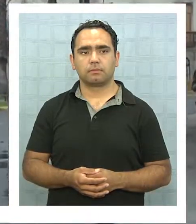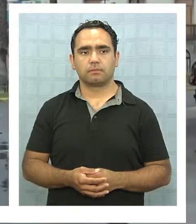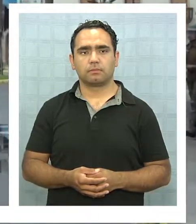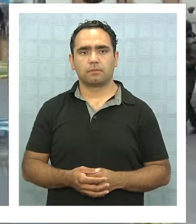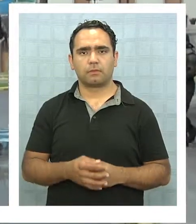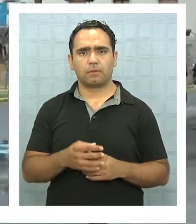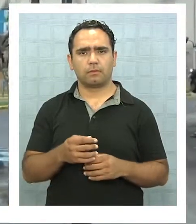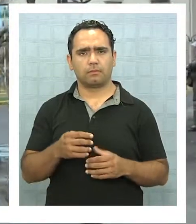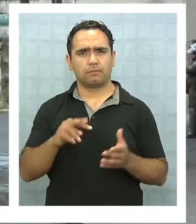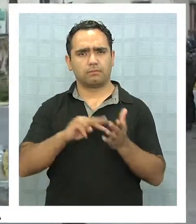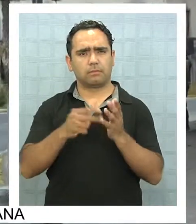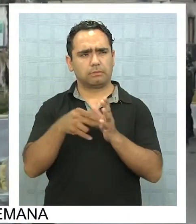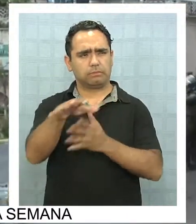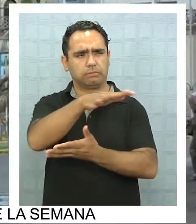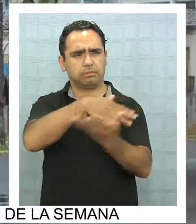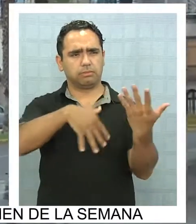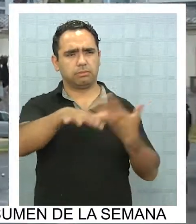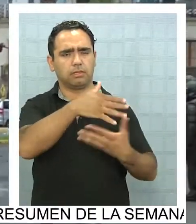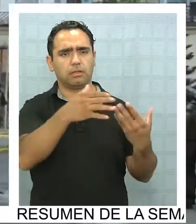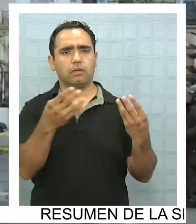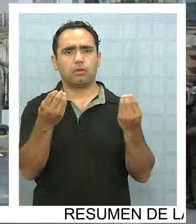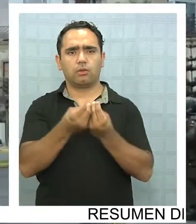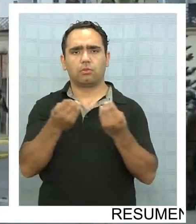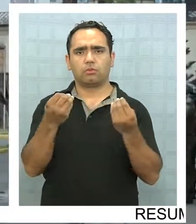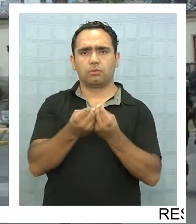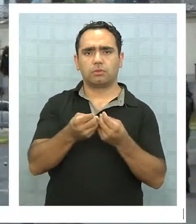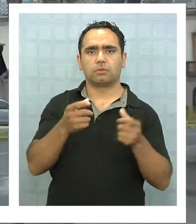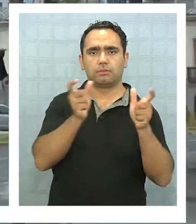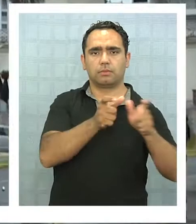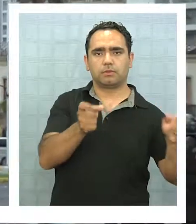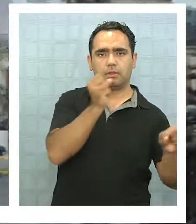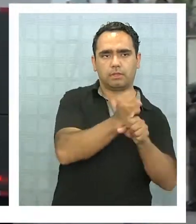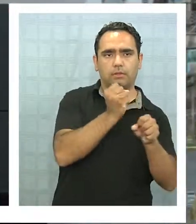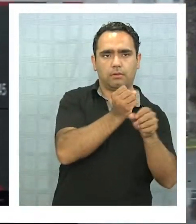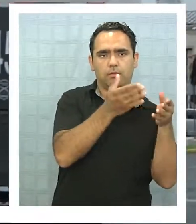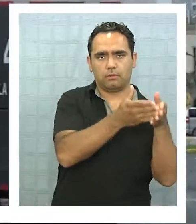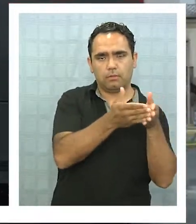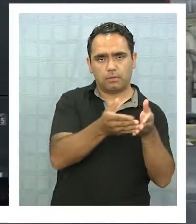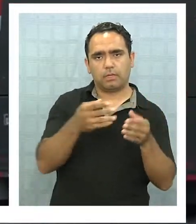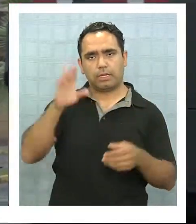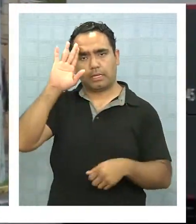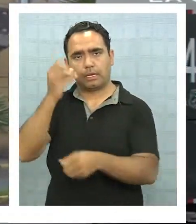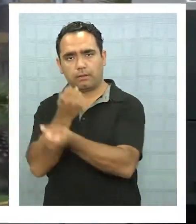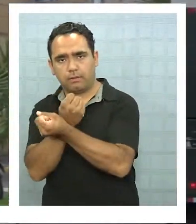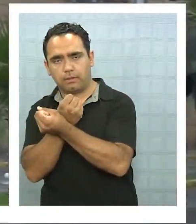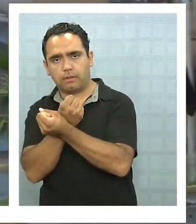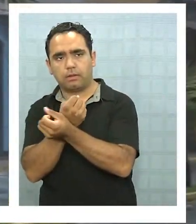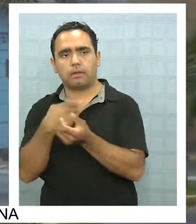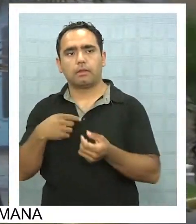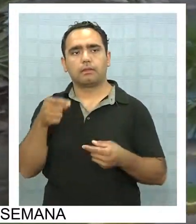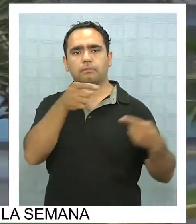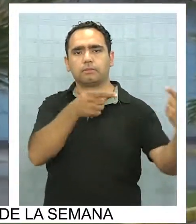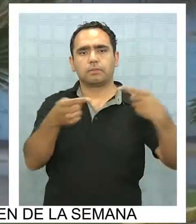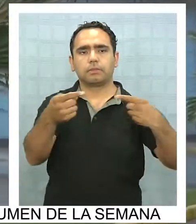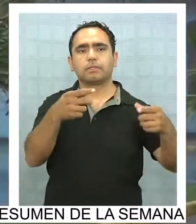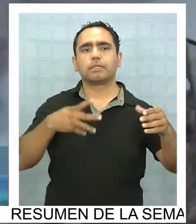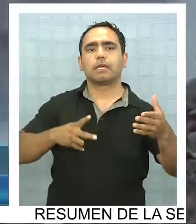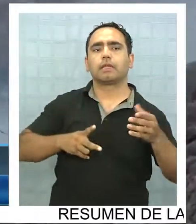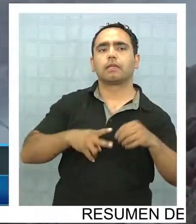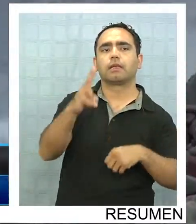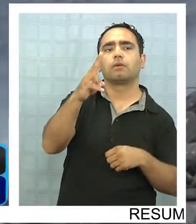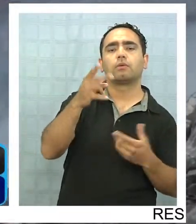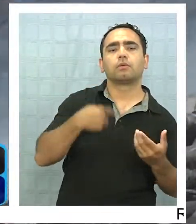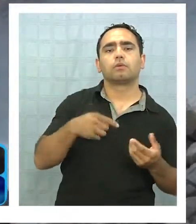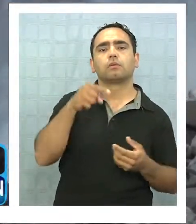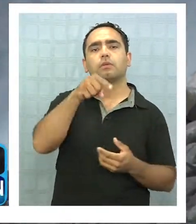Fuertes desmanes y duros enfrentamientos entre portuarios y carabineros se vivieron en las afueras del puerto de Iquique en el marco de la inauguración